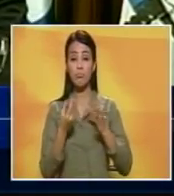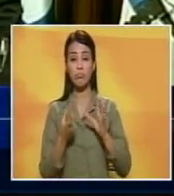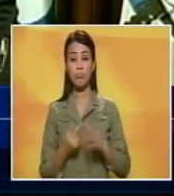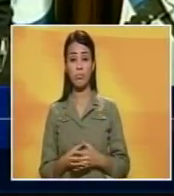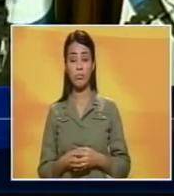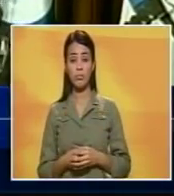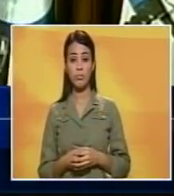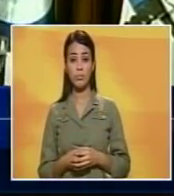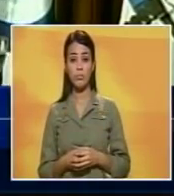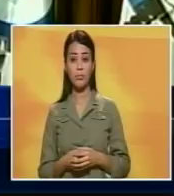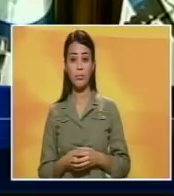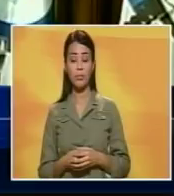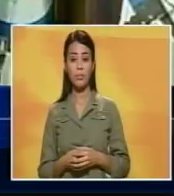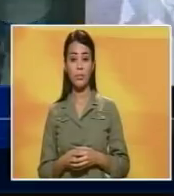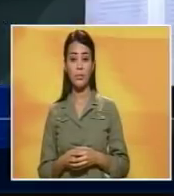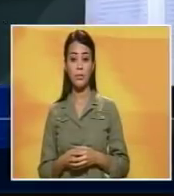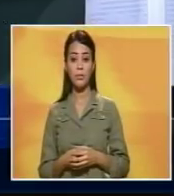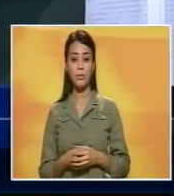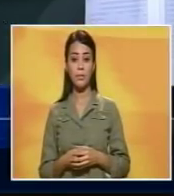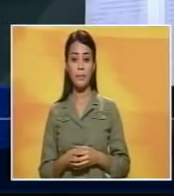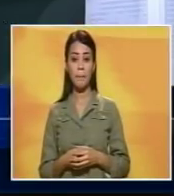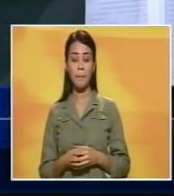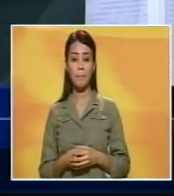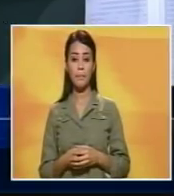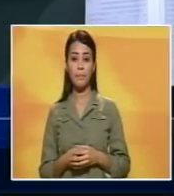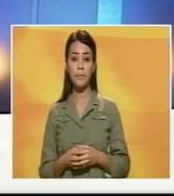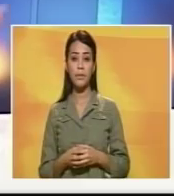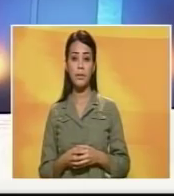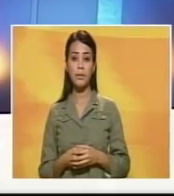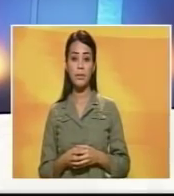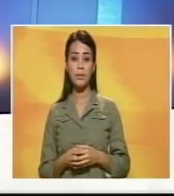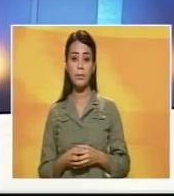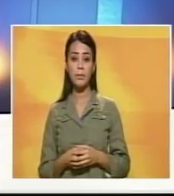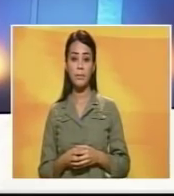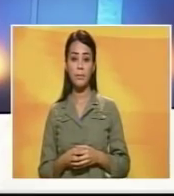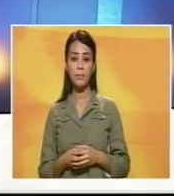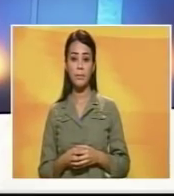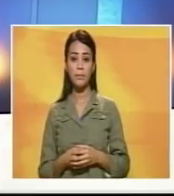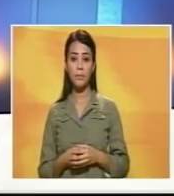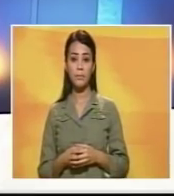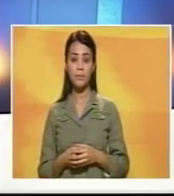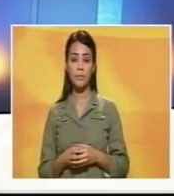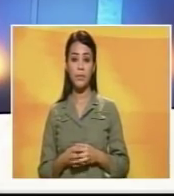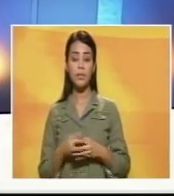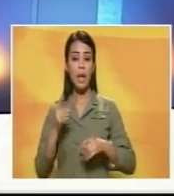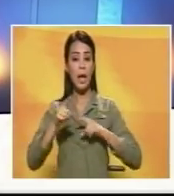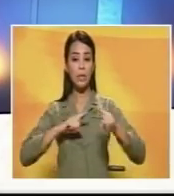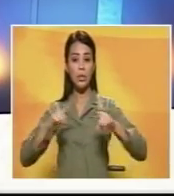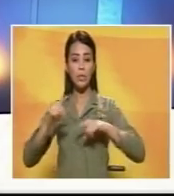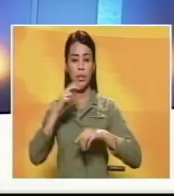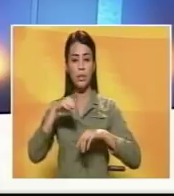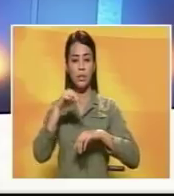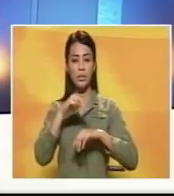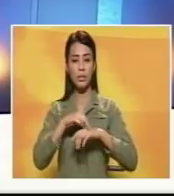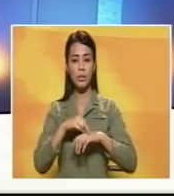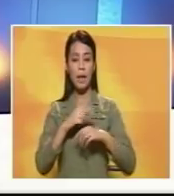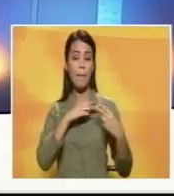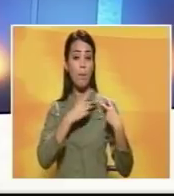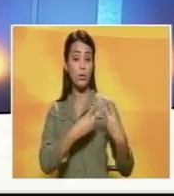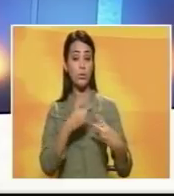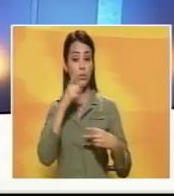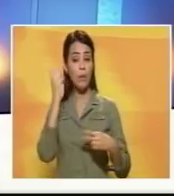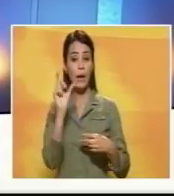sentido, el Ministerio Público ha designado un fiscal. No te diga ni bueno. El coordinador nacional de Voluntad Popular,